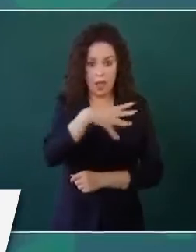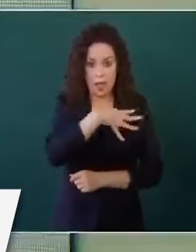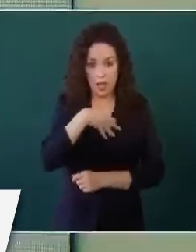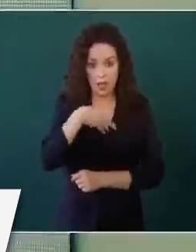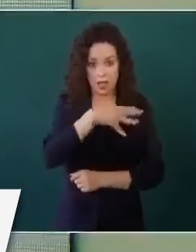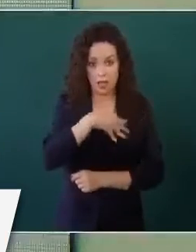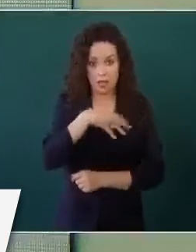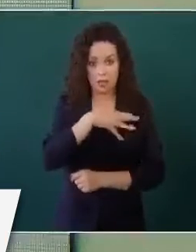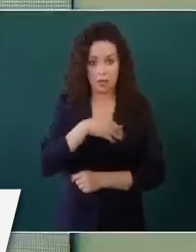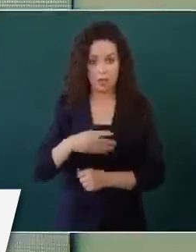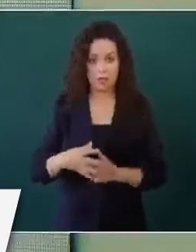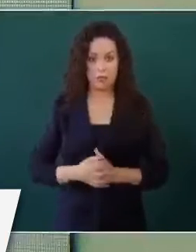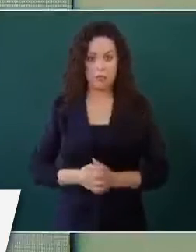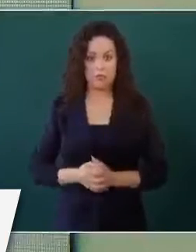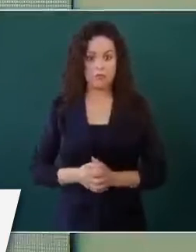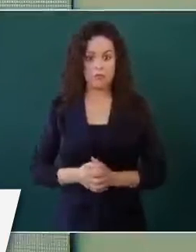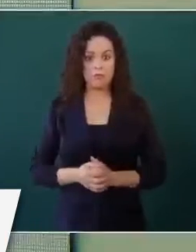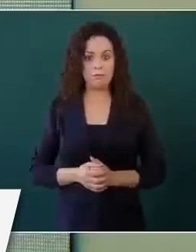¿con quién quedaban?